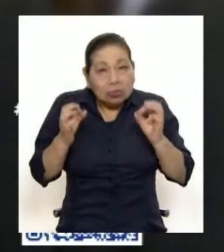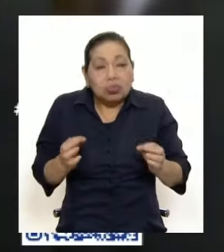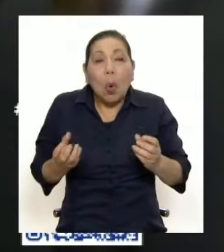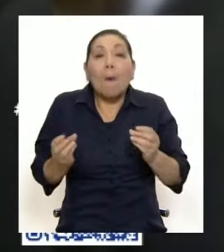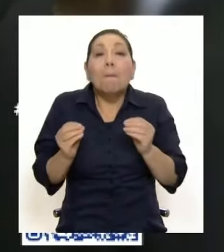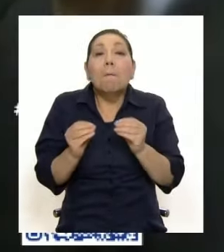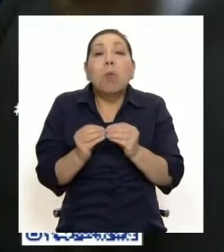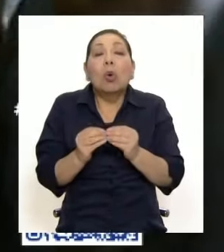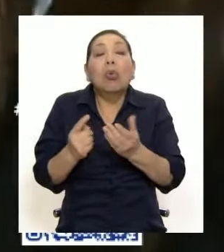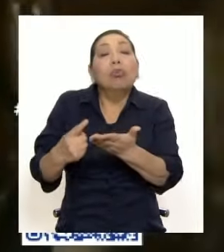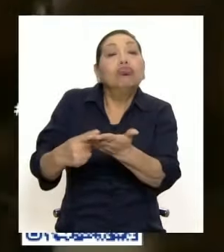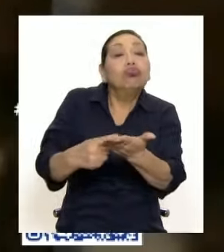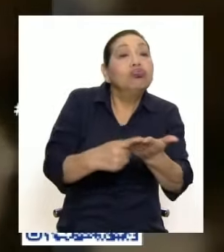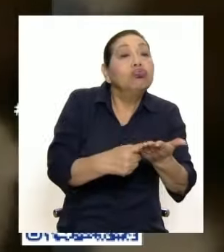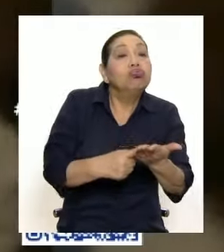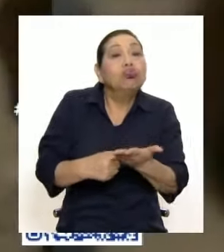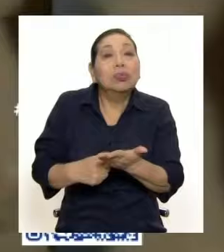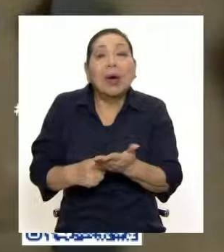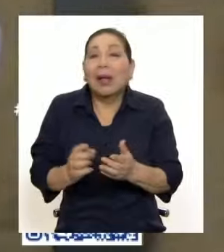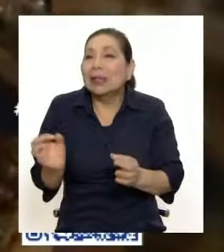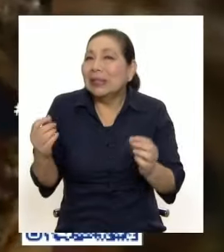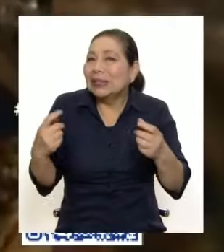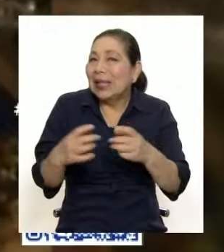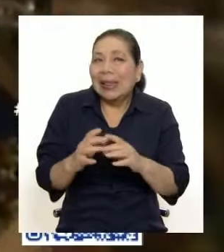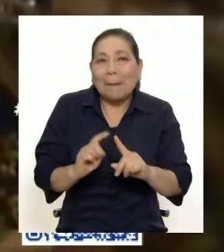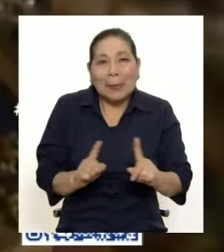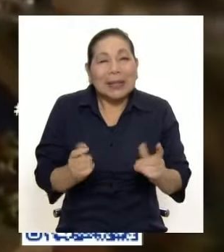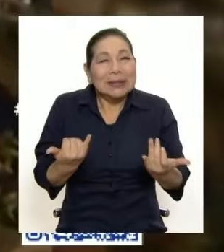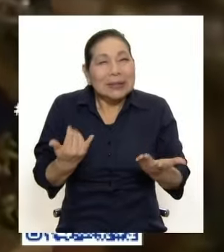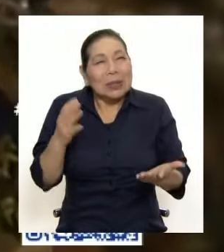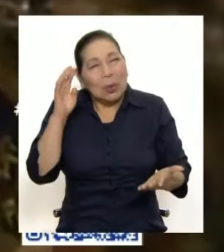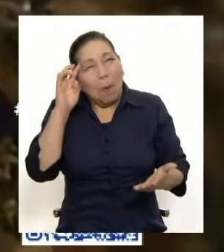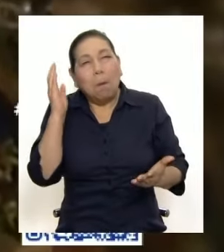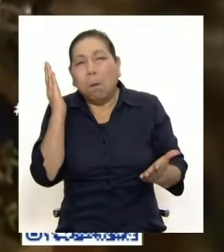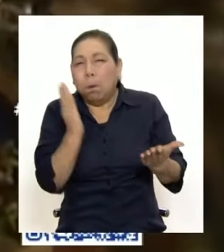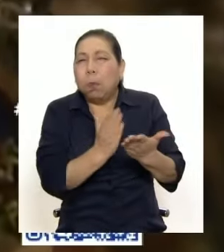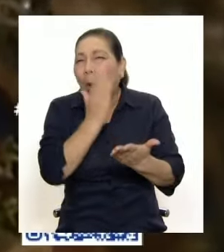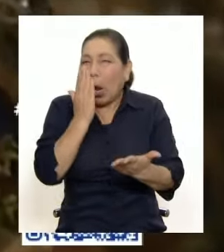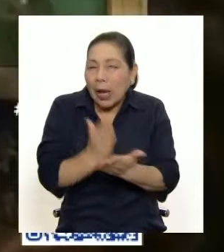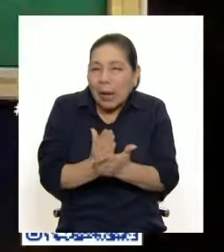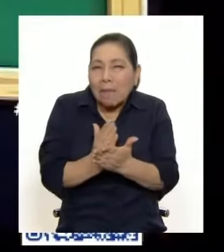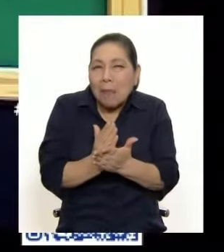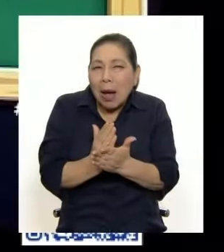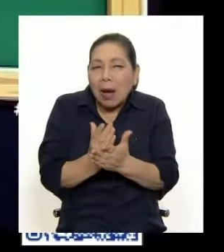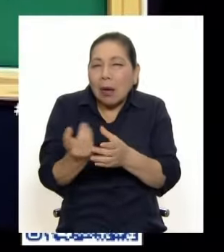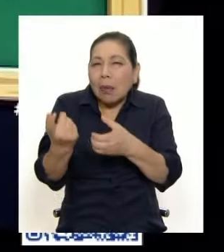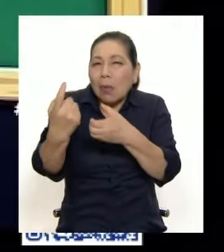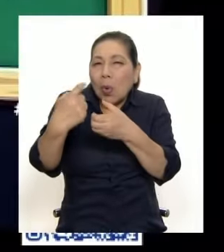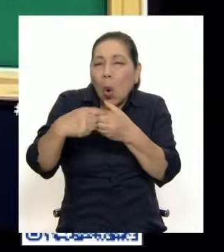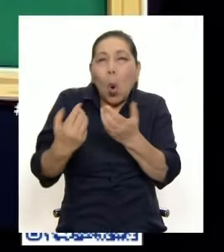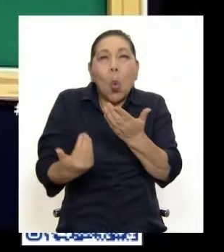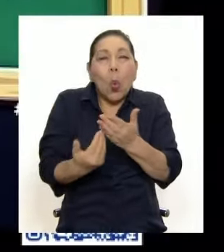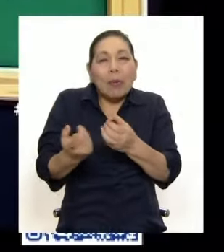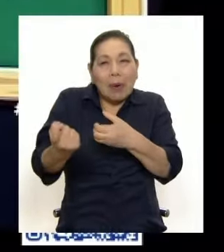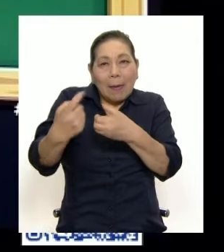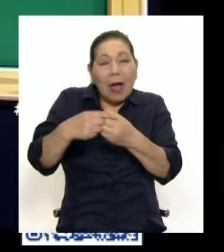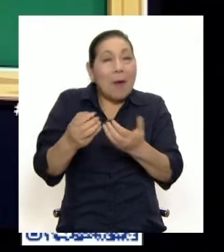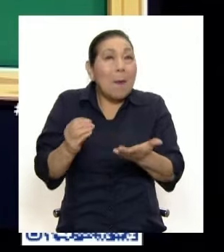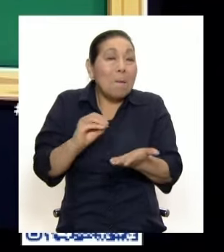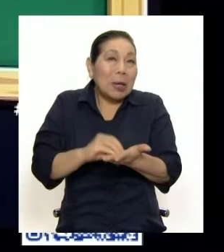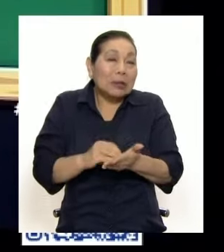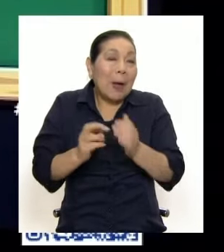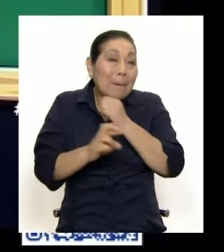se adoptan por consenso y en principio no son vinculantes Entonces eso dificultaba que se puedan incorporar nuevos miembros fácilmente